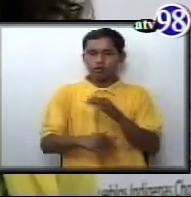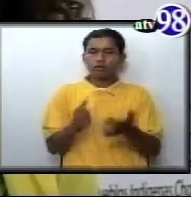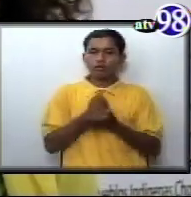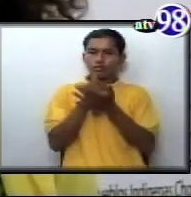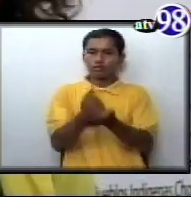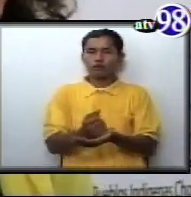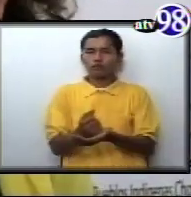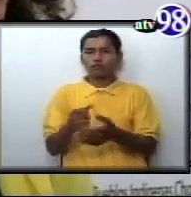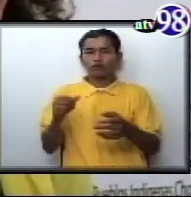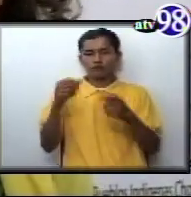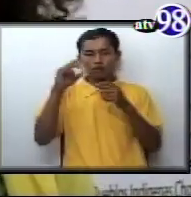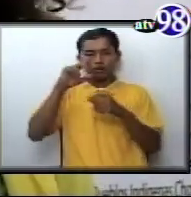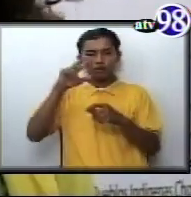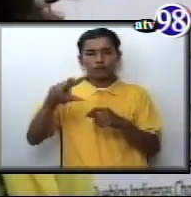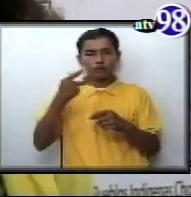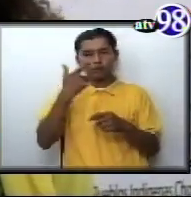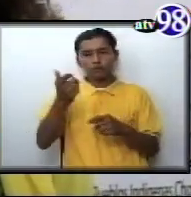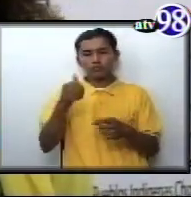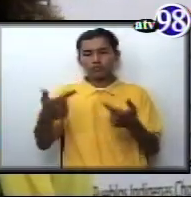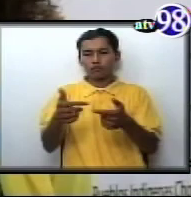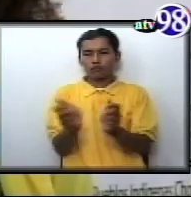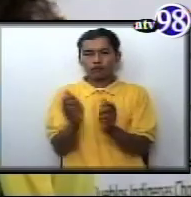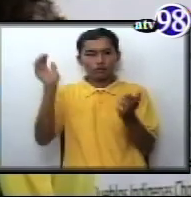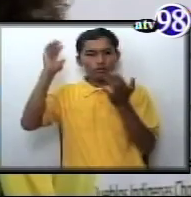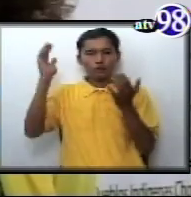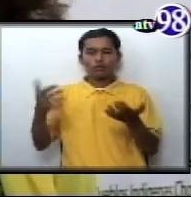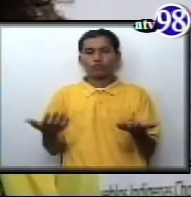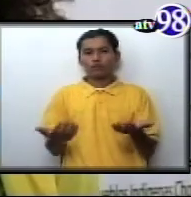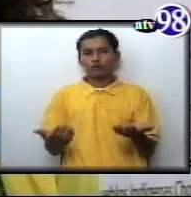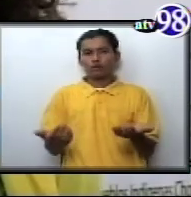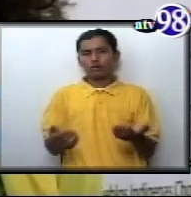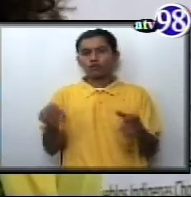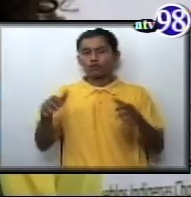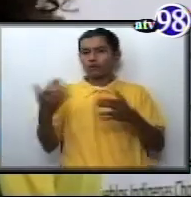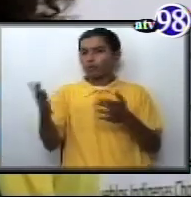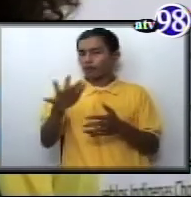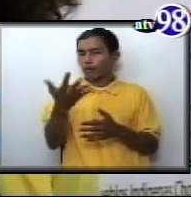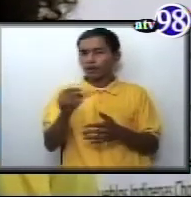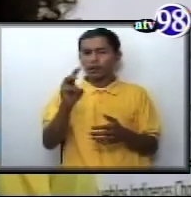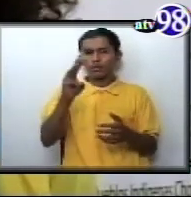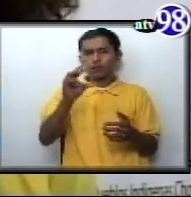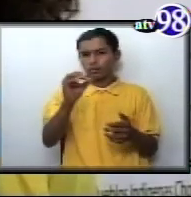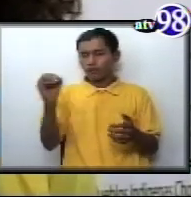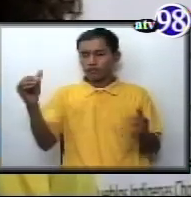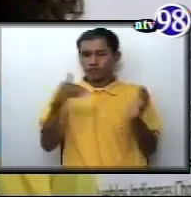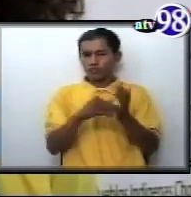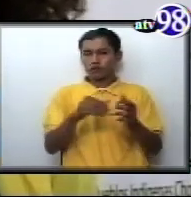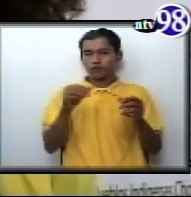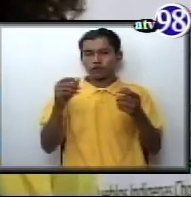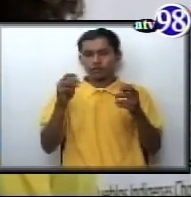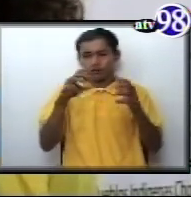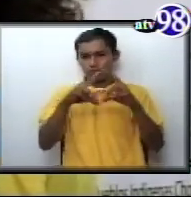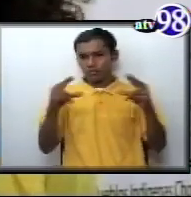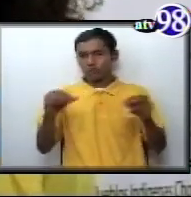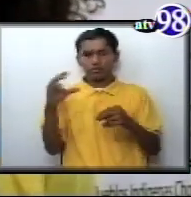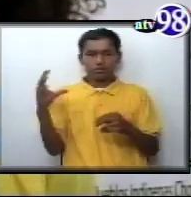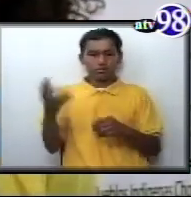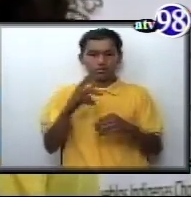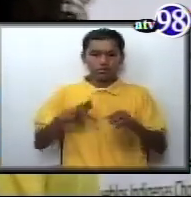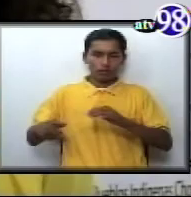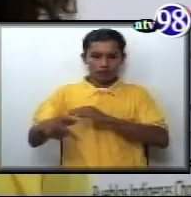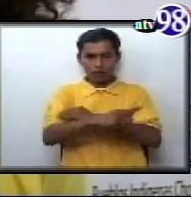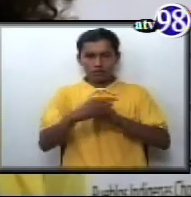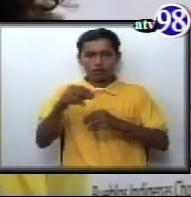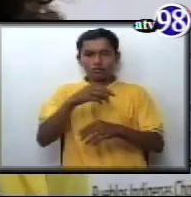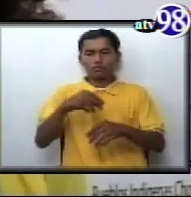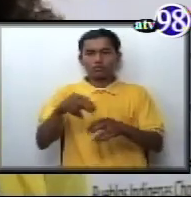reconocimiento de estos derechos de estos grupos étnicos que son más o menos unos 300.000 nicaragüenses en toda la costa Pacífico